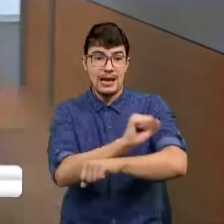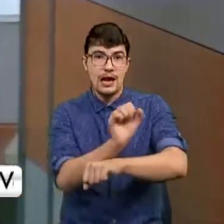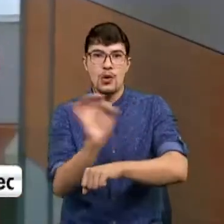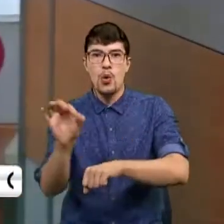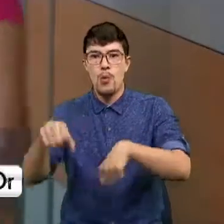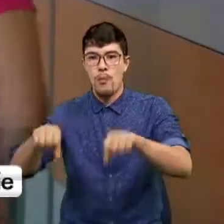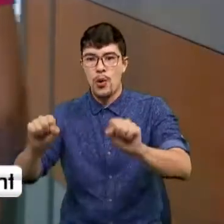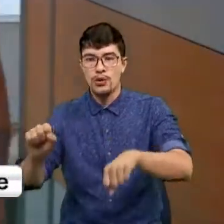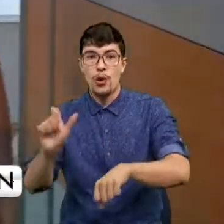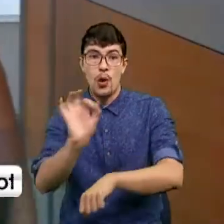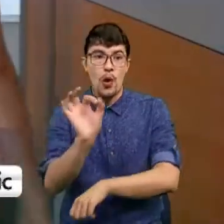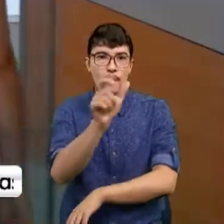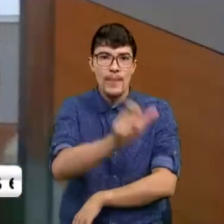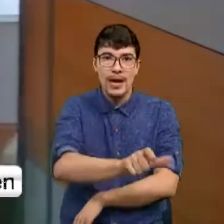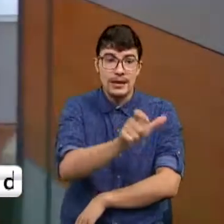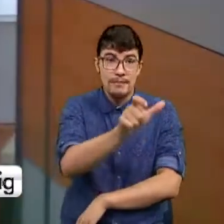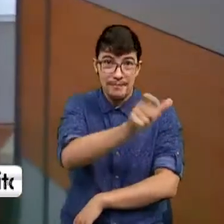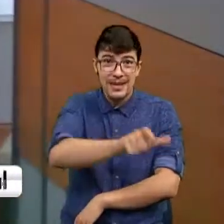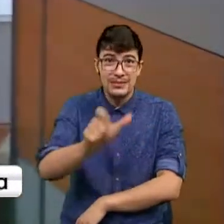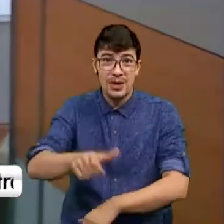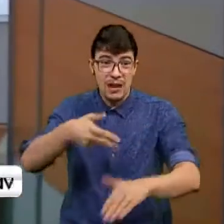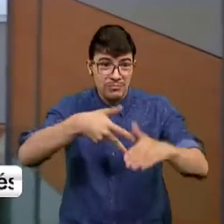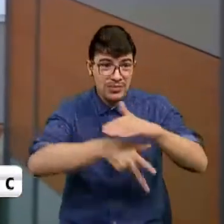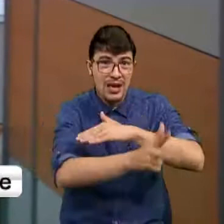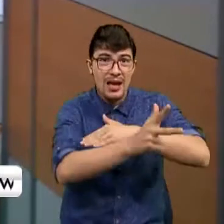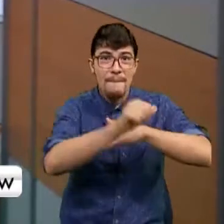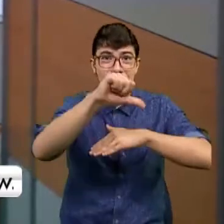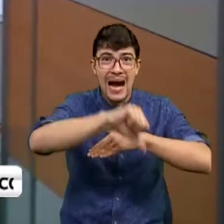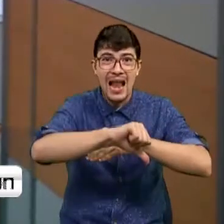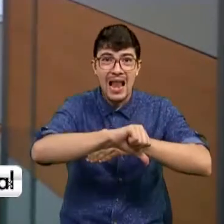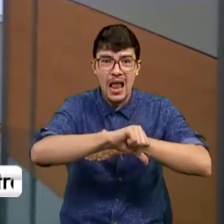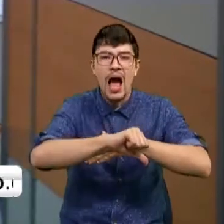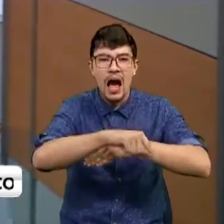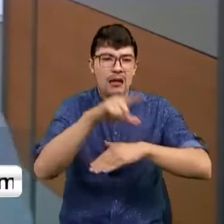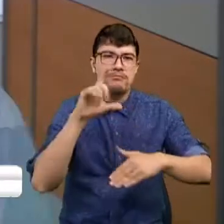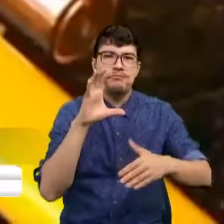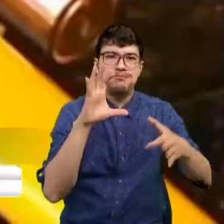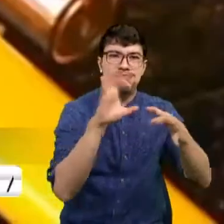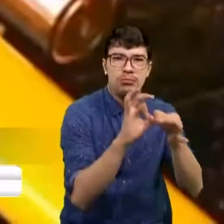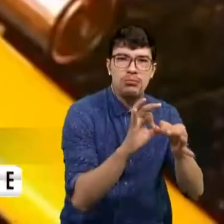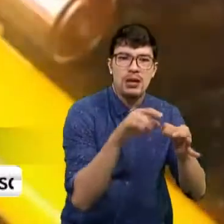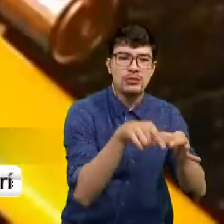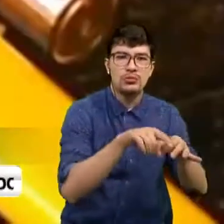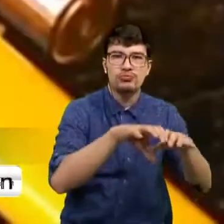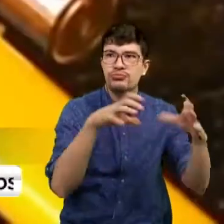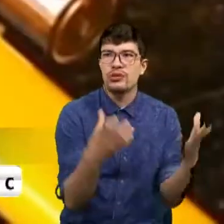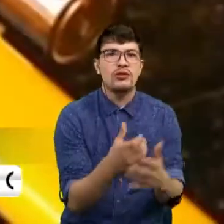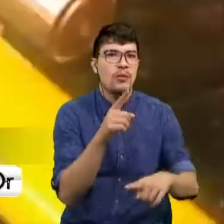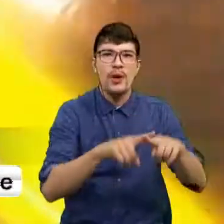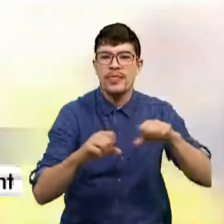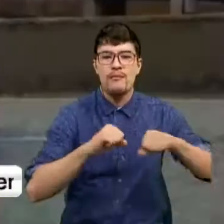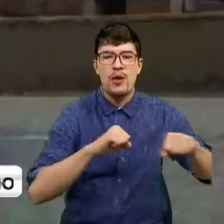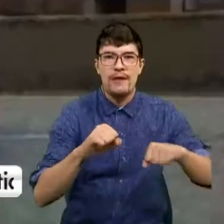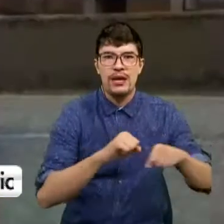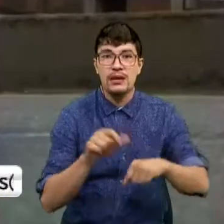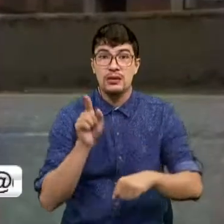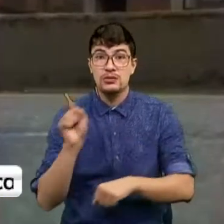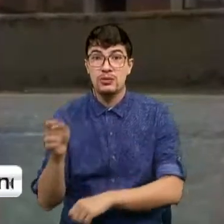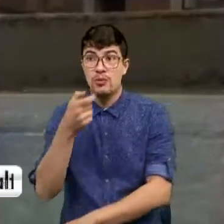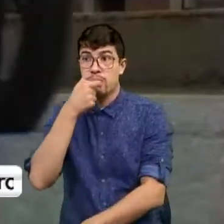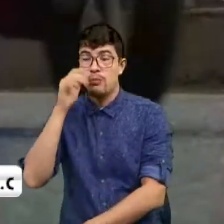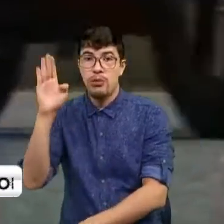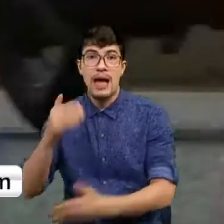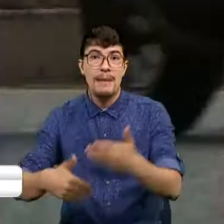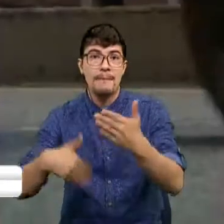la moto o al conductor que es el carro o la moto mal parqueado se le ponga su respectivo soporte según las autoridades en